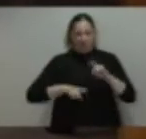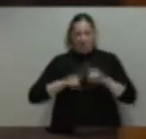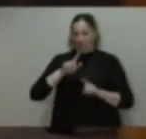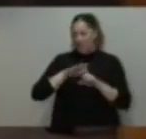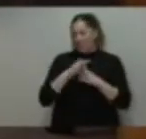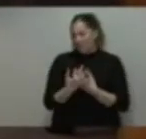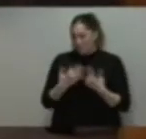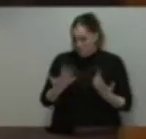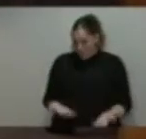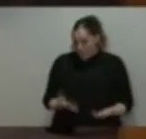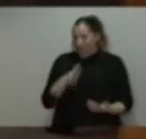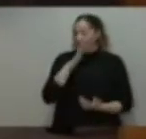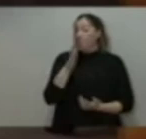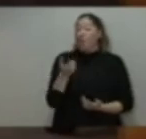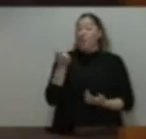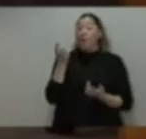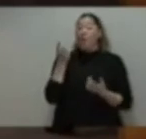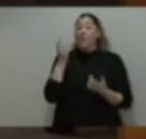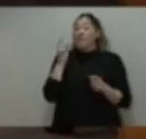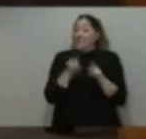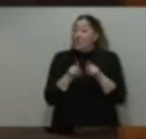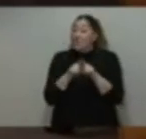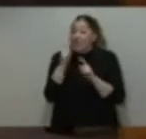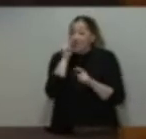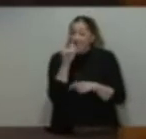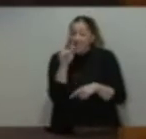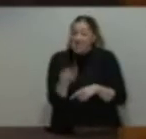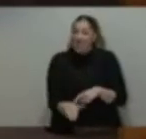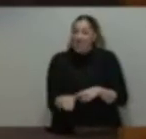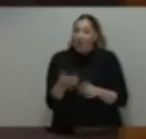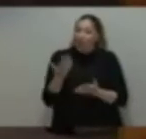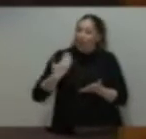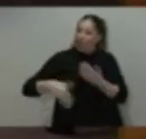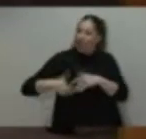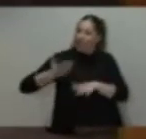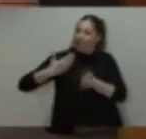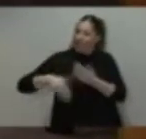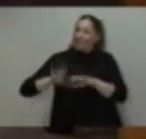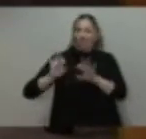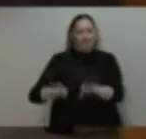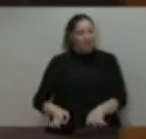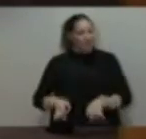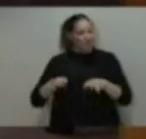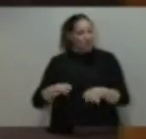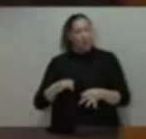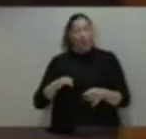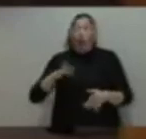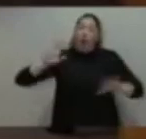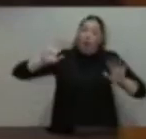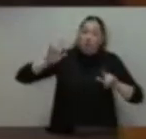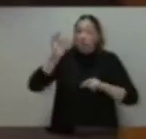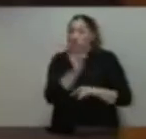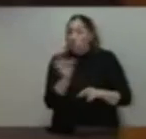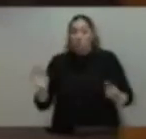infantil porque ustedes siempre, como los niños pequeños, encuentran una excusa. En unas ocasiones es que no había presupuestos, en